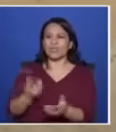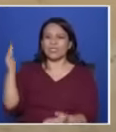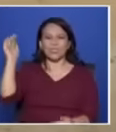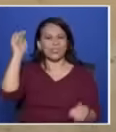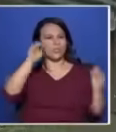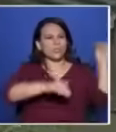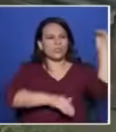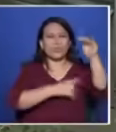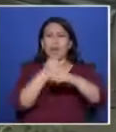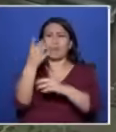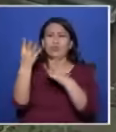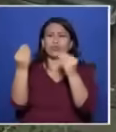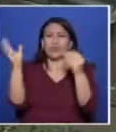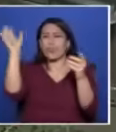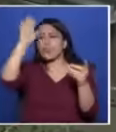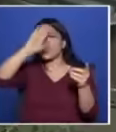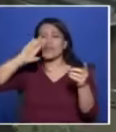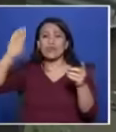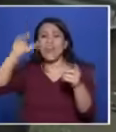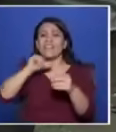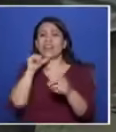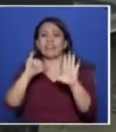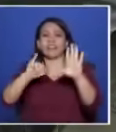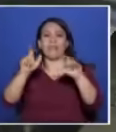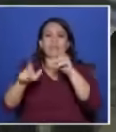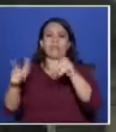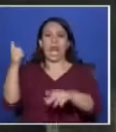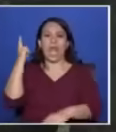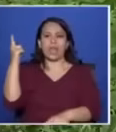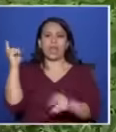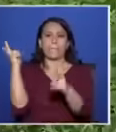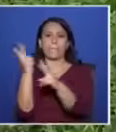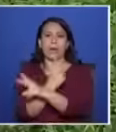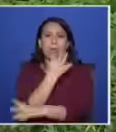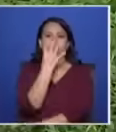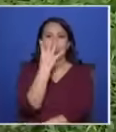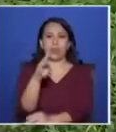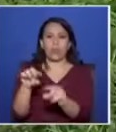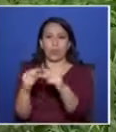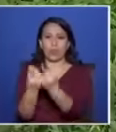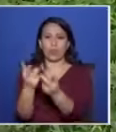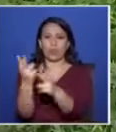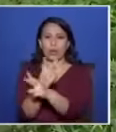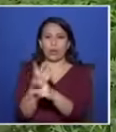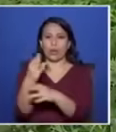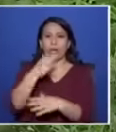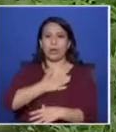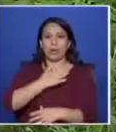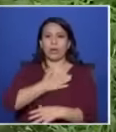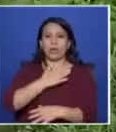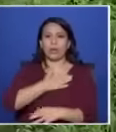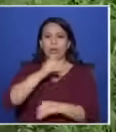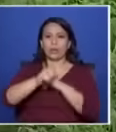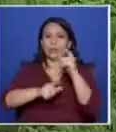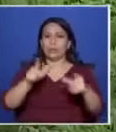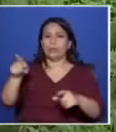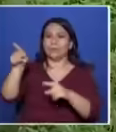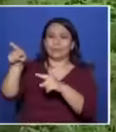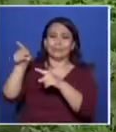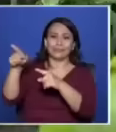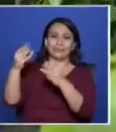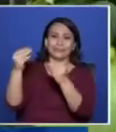cooperativas de Nueva Prosperina en busca de al menos 6 cabecillas de las 4 bandas que mantienen en zozobra a los moradores de esa zona.